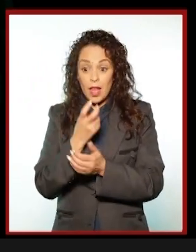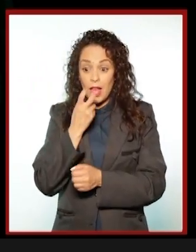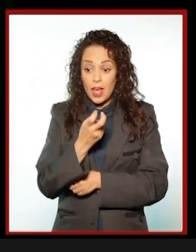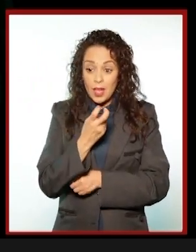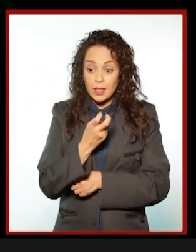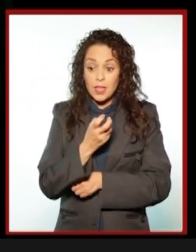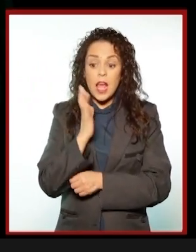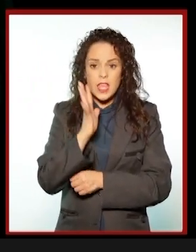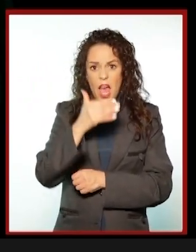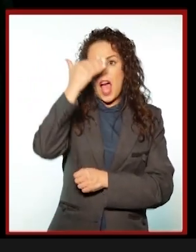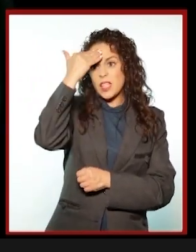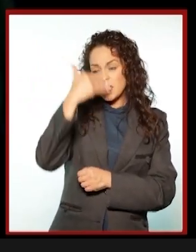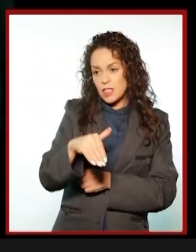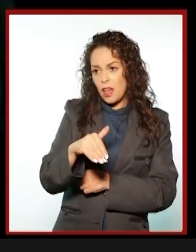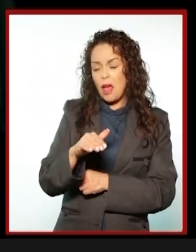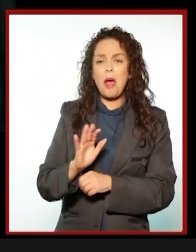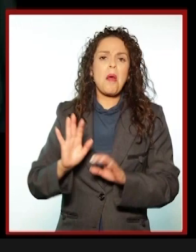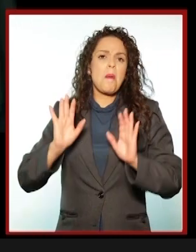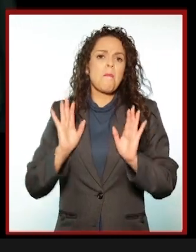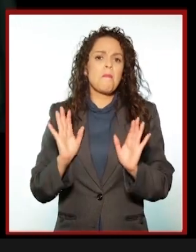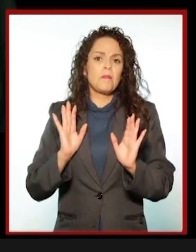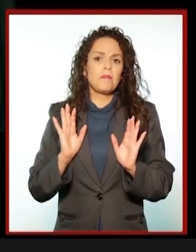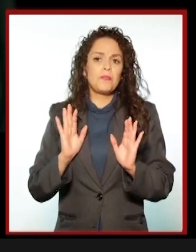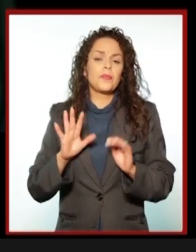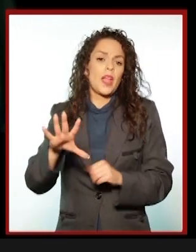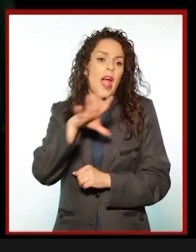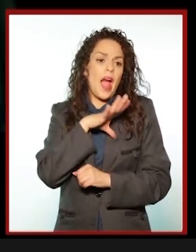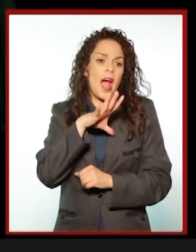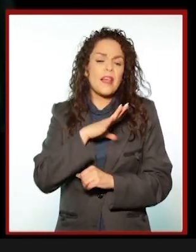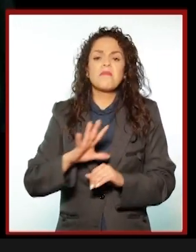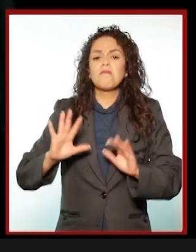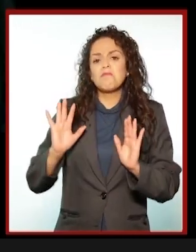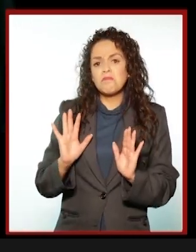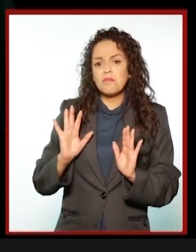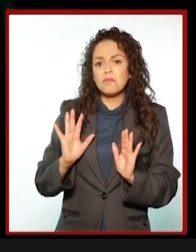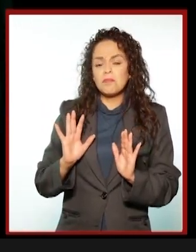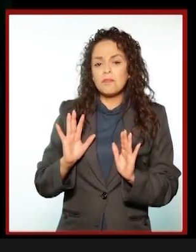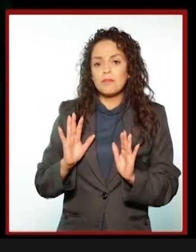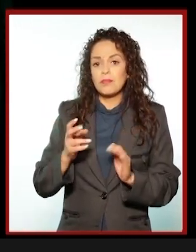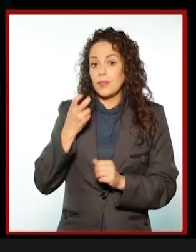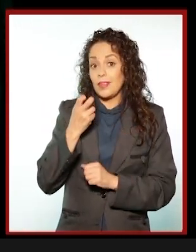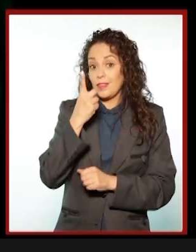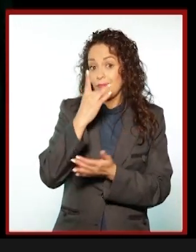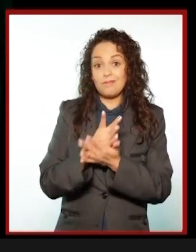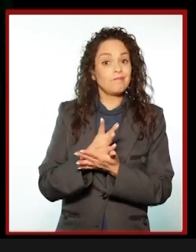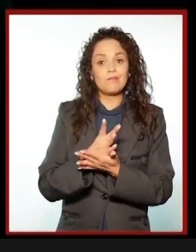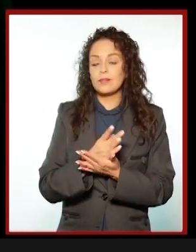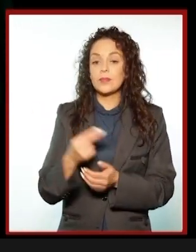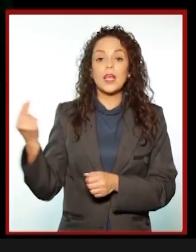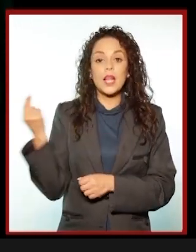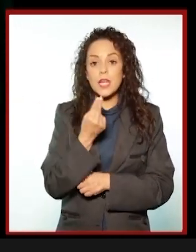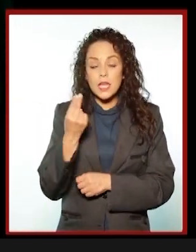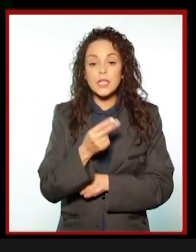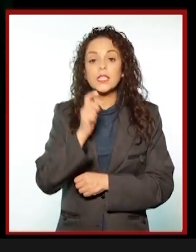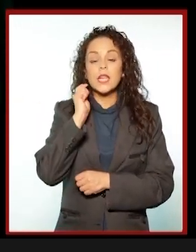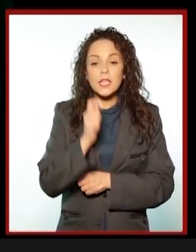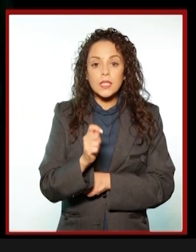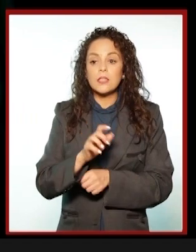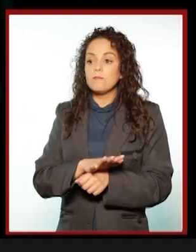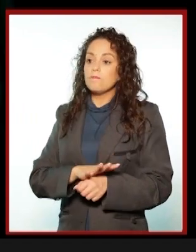solamente una visibilización justo desde su existencia o ausencia de, ¿no? Sino justo en